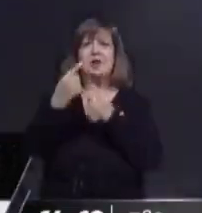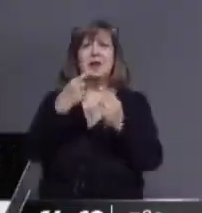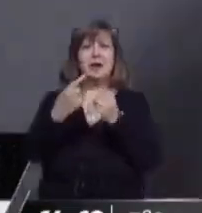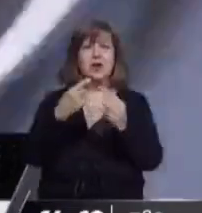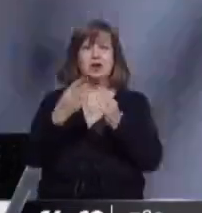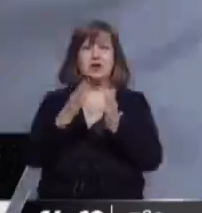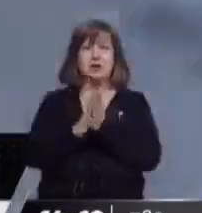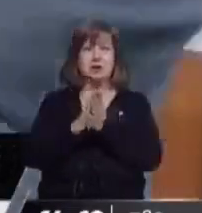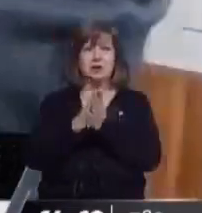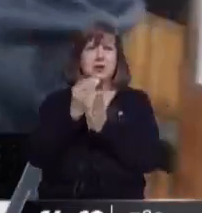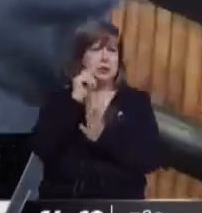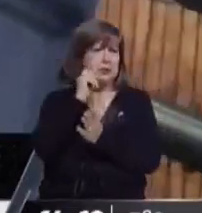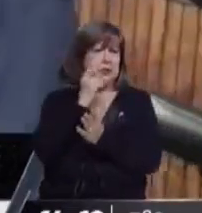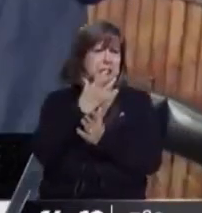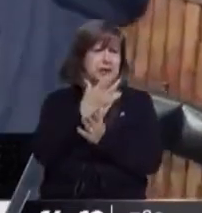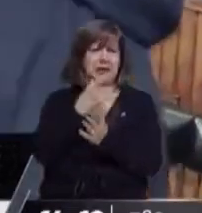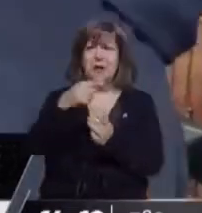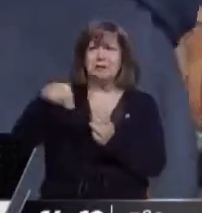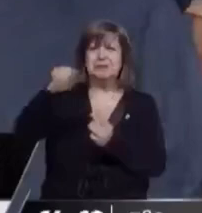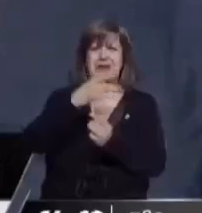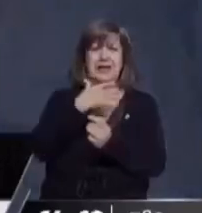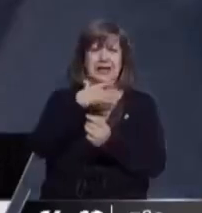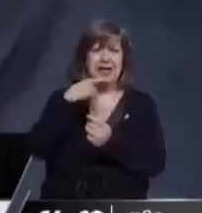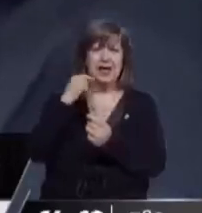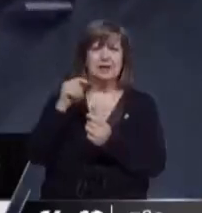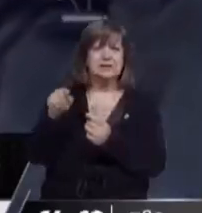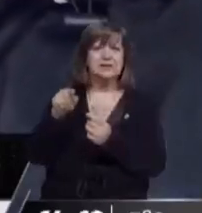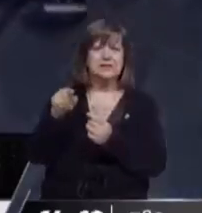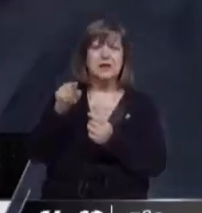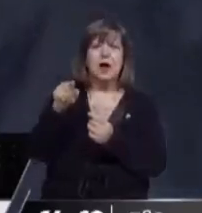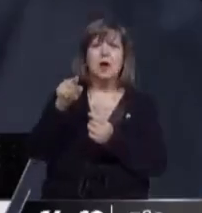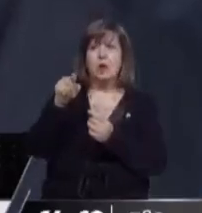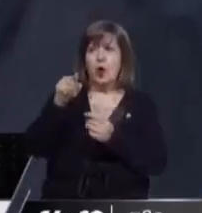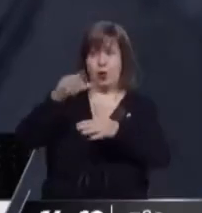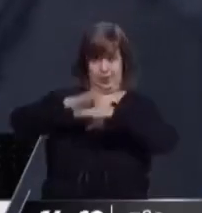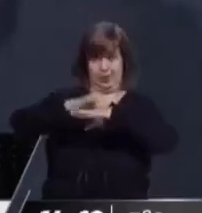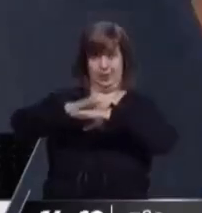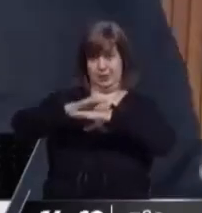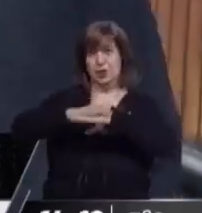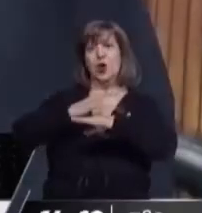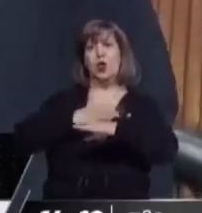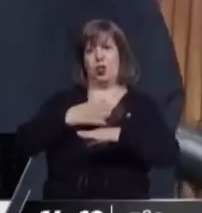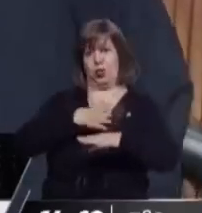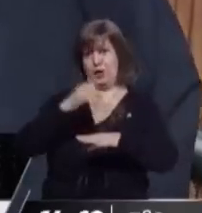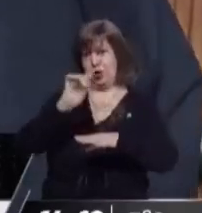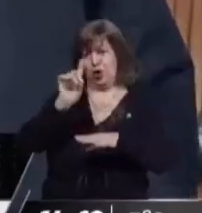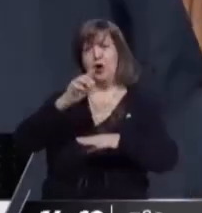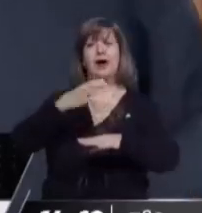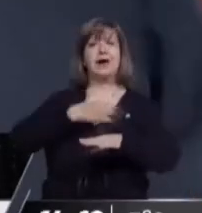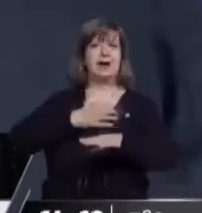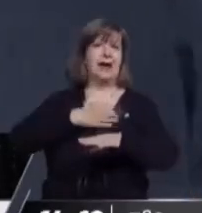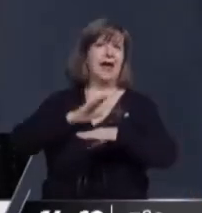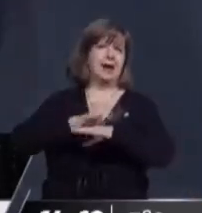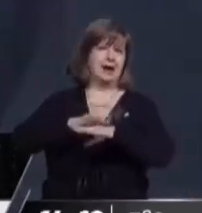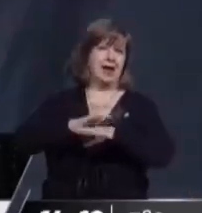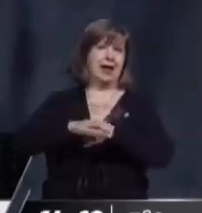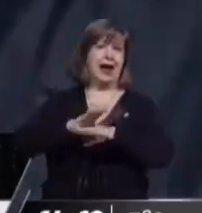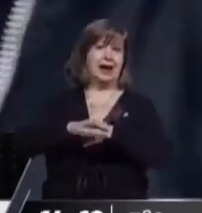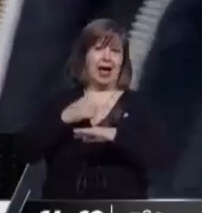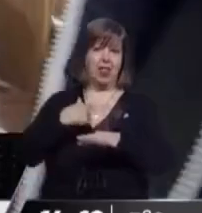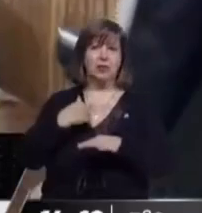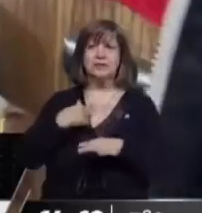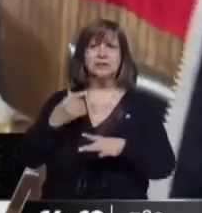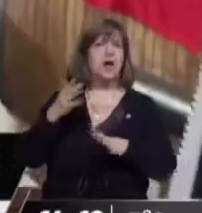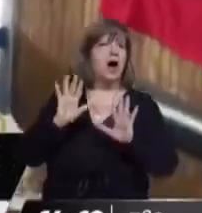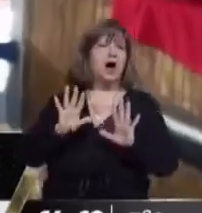permiso Cómo andas Camp dueño acá no no no encargado encargado bueno Esto es la vida para ustedes esto es la vida para